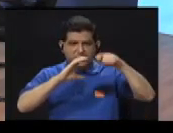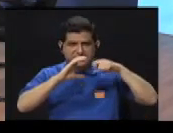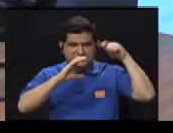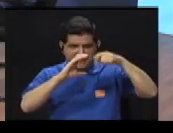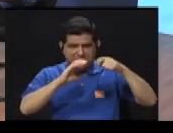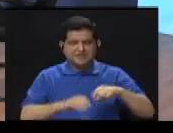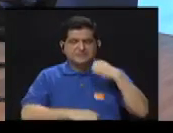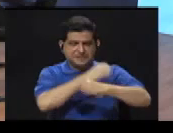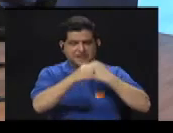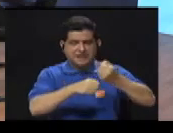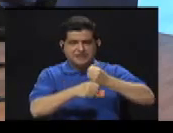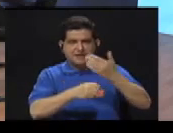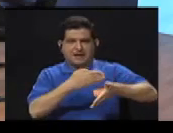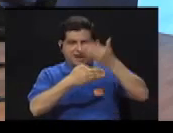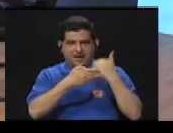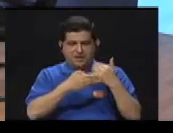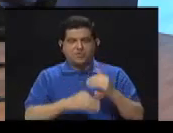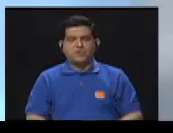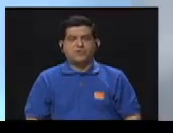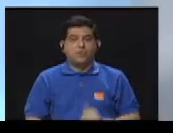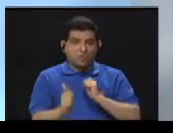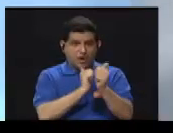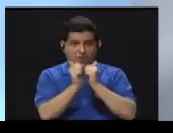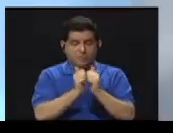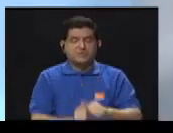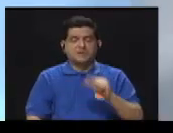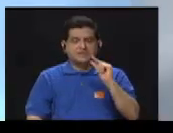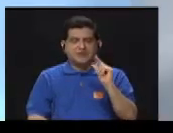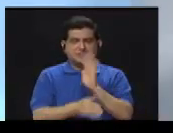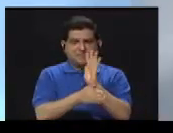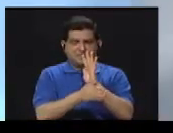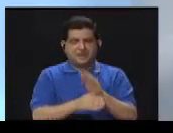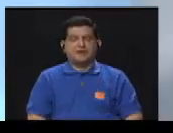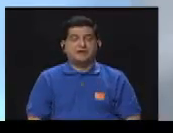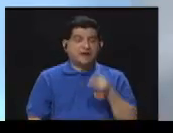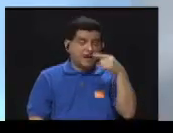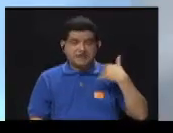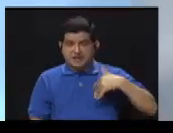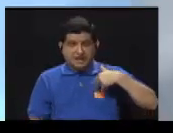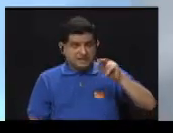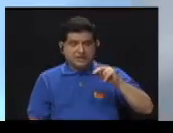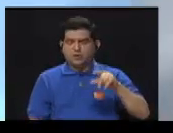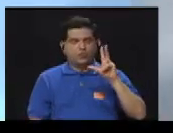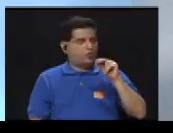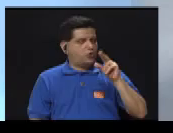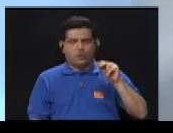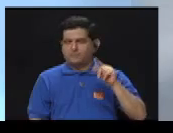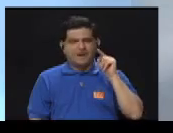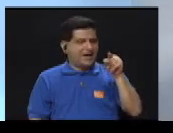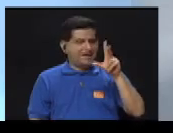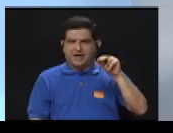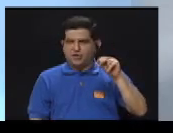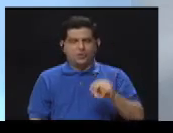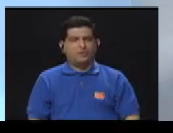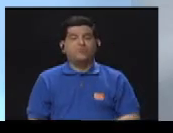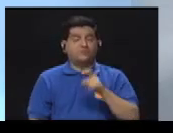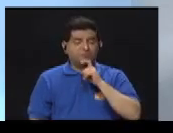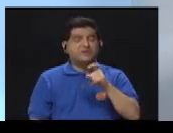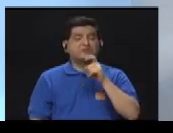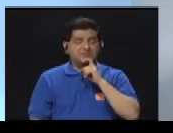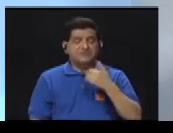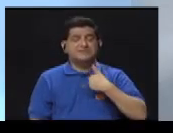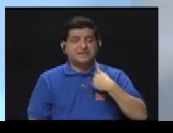de cine, en el Festival de Cine del año pasado, estuvo en competencia de cortometrajes. ¿Allá en Argentina no lo estrenaron? Allá todavía no. No, todavía no.